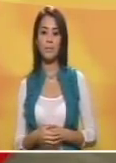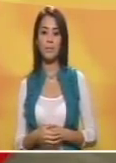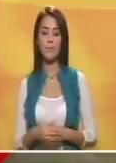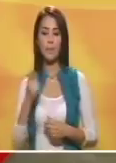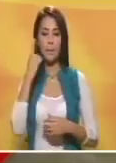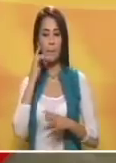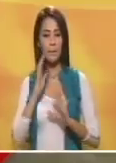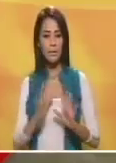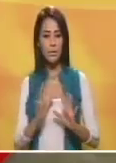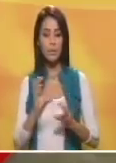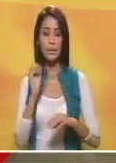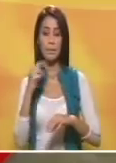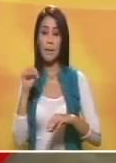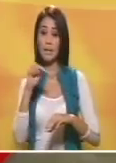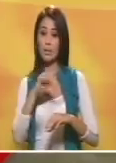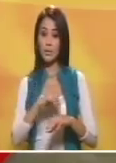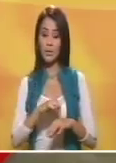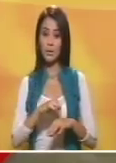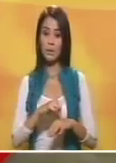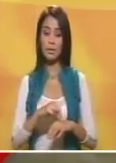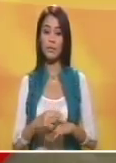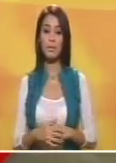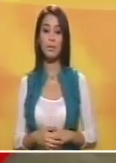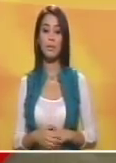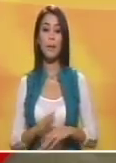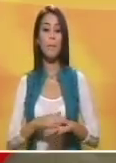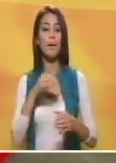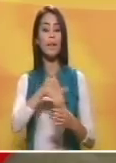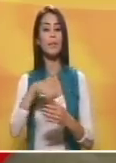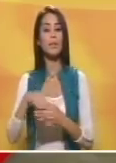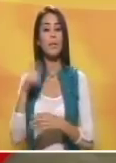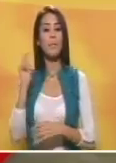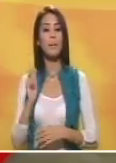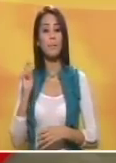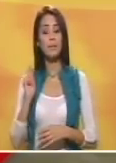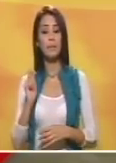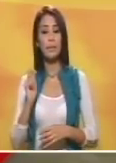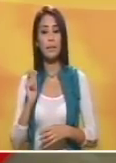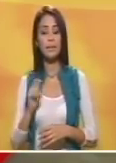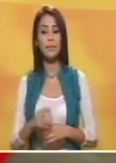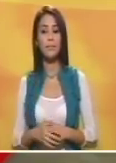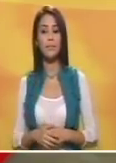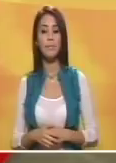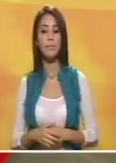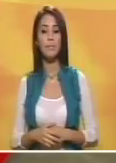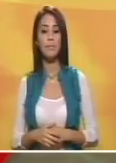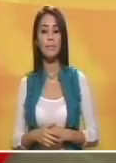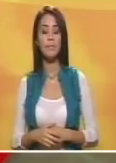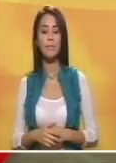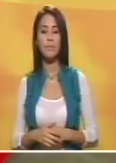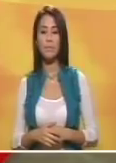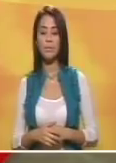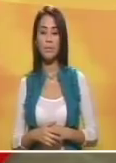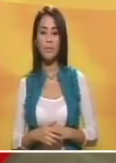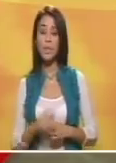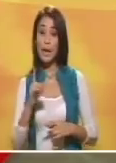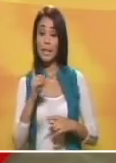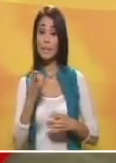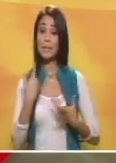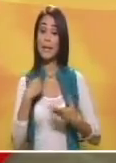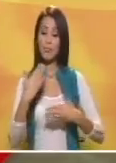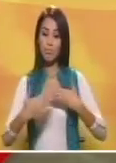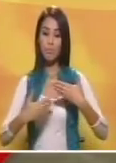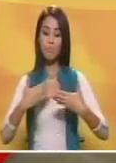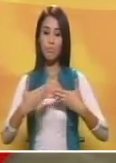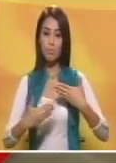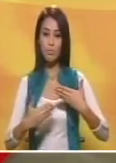o la pertenencia de la Asamblea Nacional, en virtud de que las elecciones parlamentarias se efectuaron en el año 2015 y en teoría ese periodo culminaría